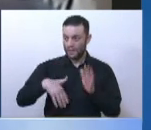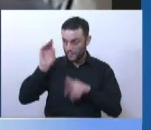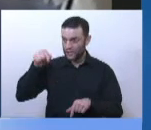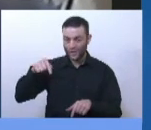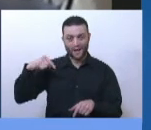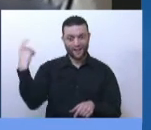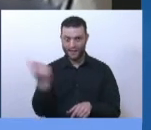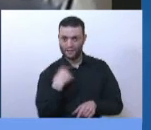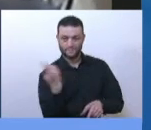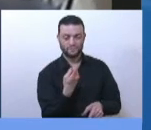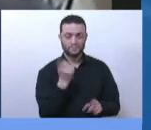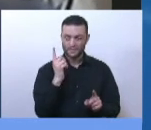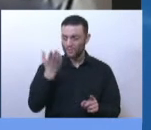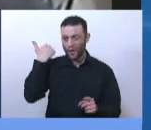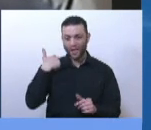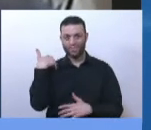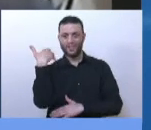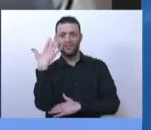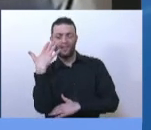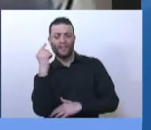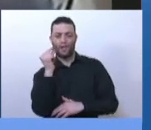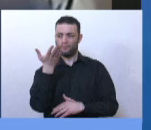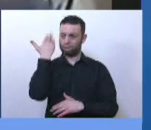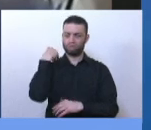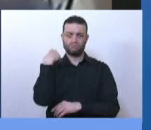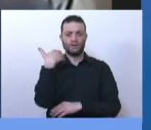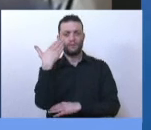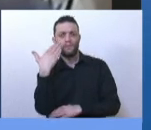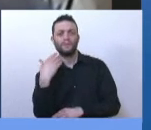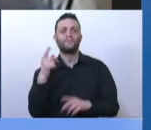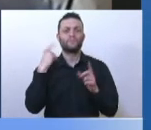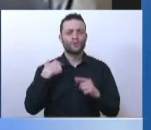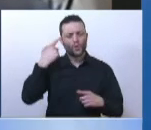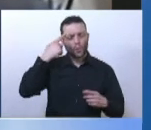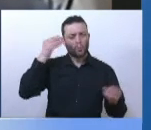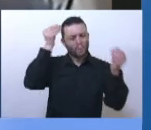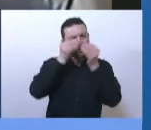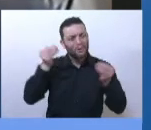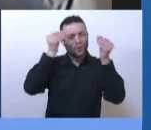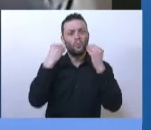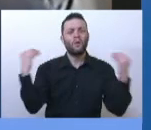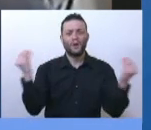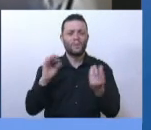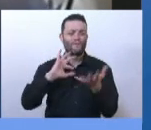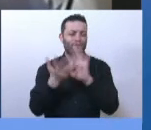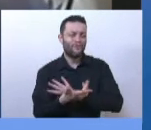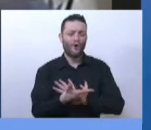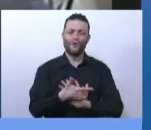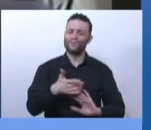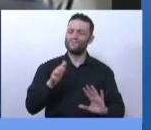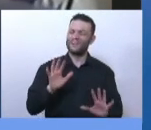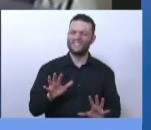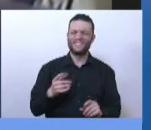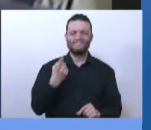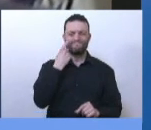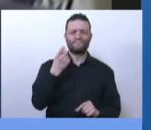expresado mis pares. Todos estamos preocupados por esos manejos que no hacen más que dar